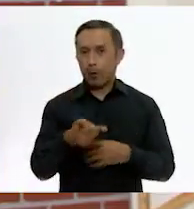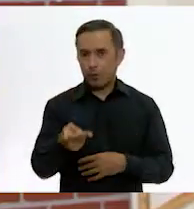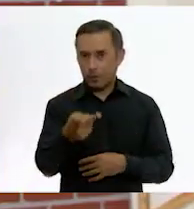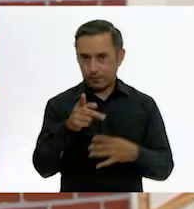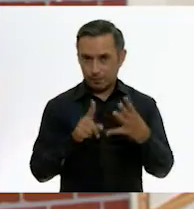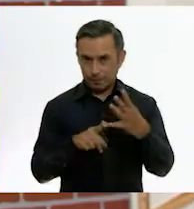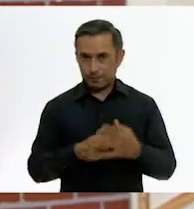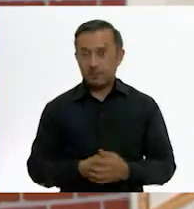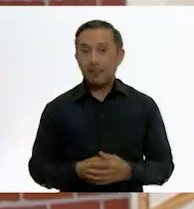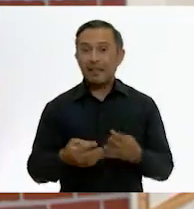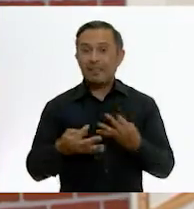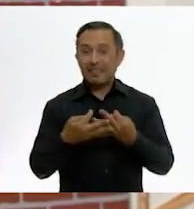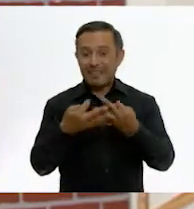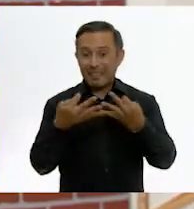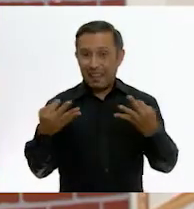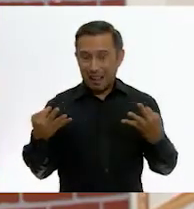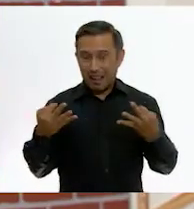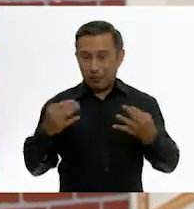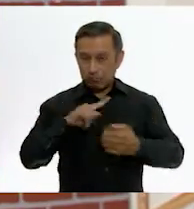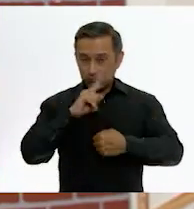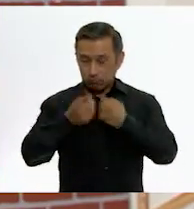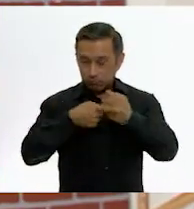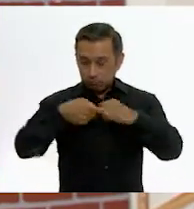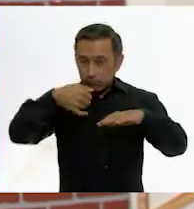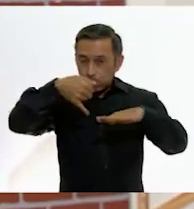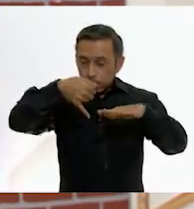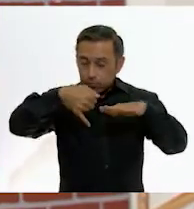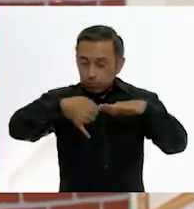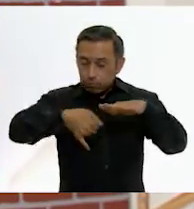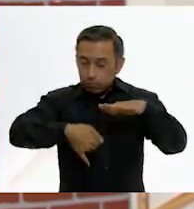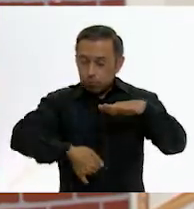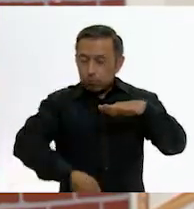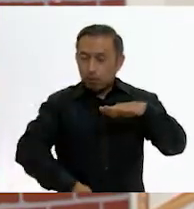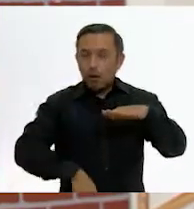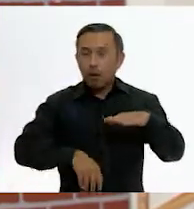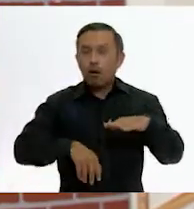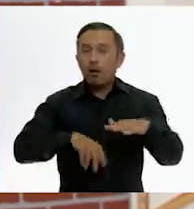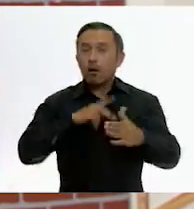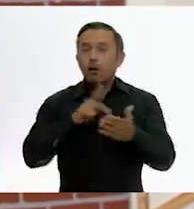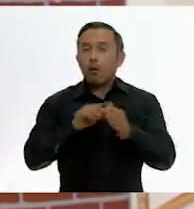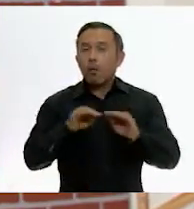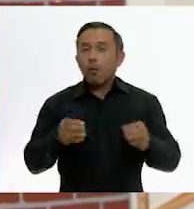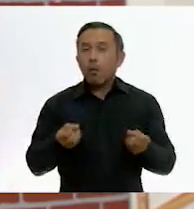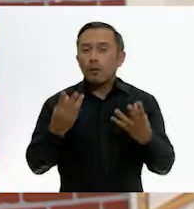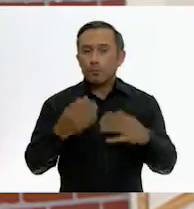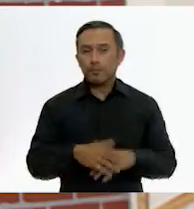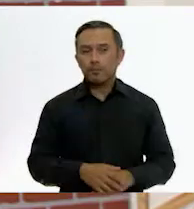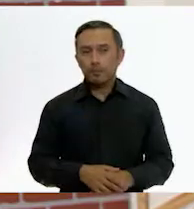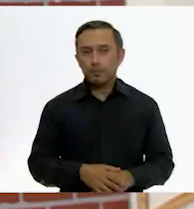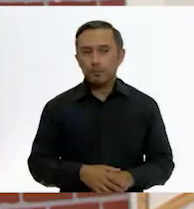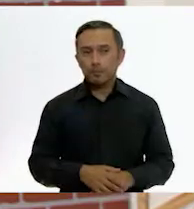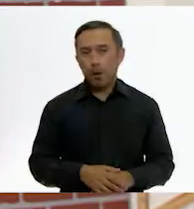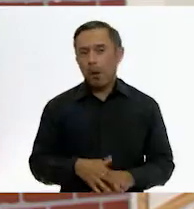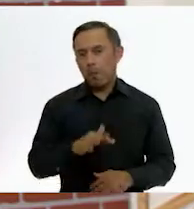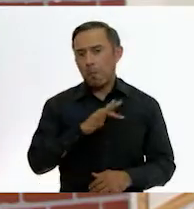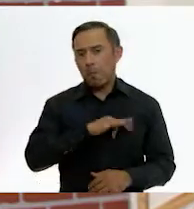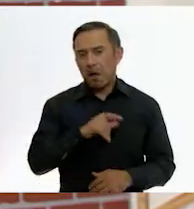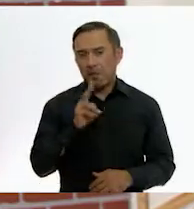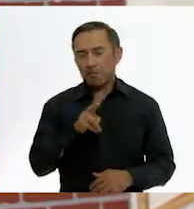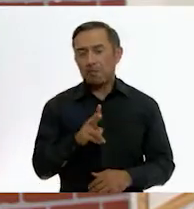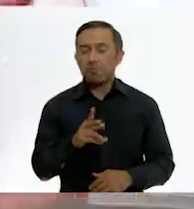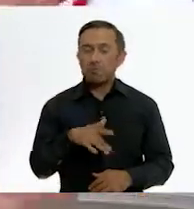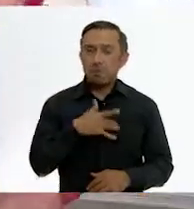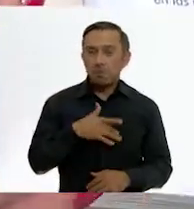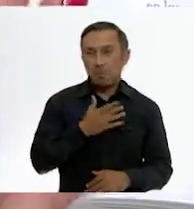tiene una profundidad de hay también y depende del autor pues podrás tener un